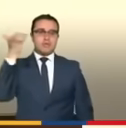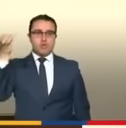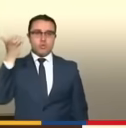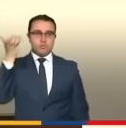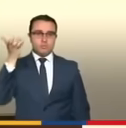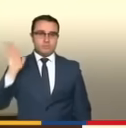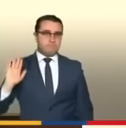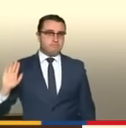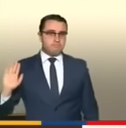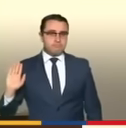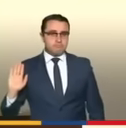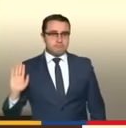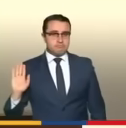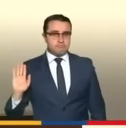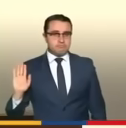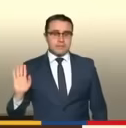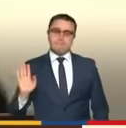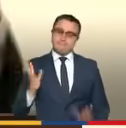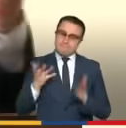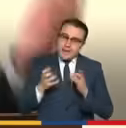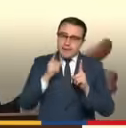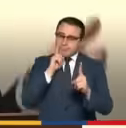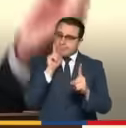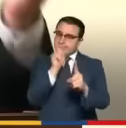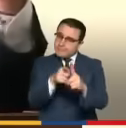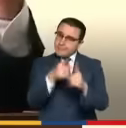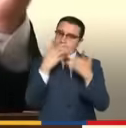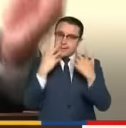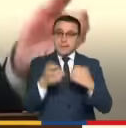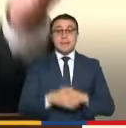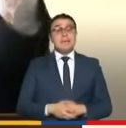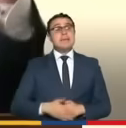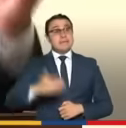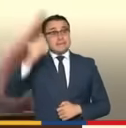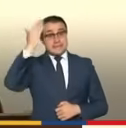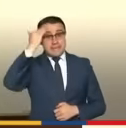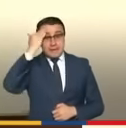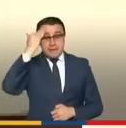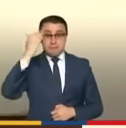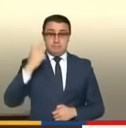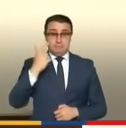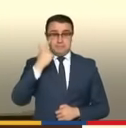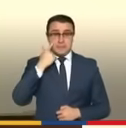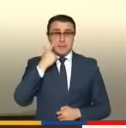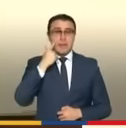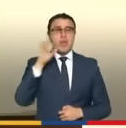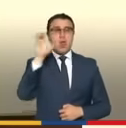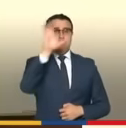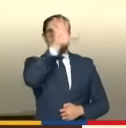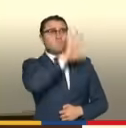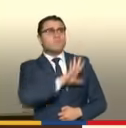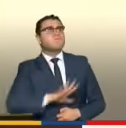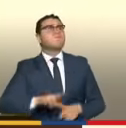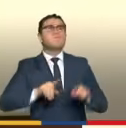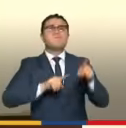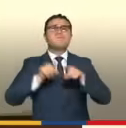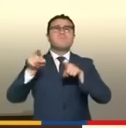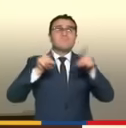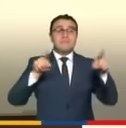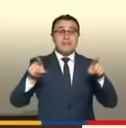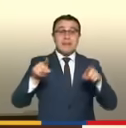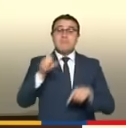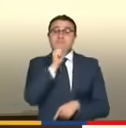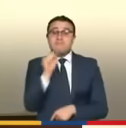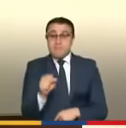adicionalmente, reconociendo que buena parte, 6 de cada 10 adultos mayores en